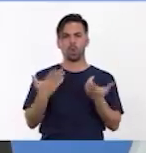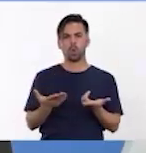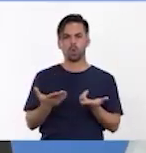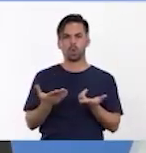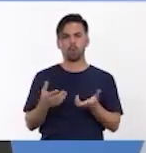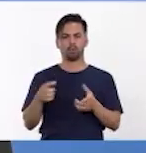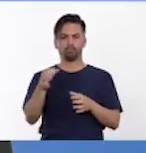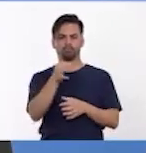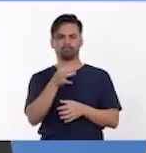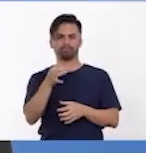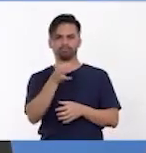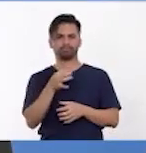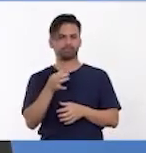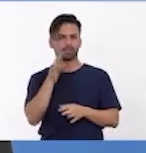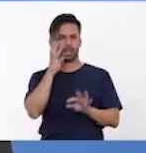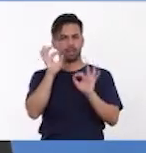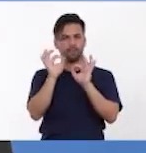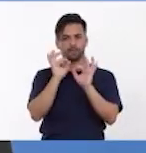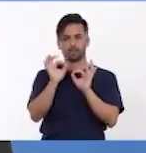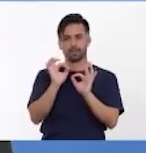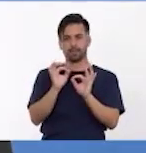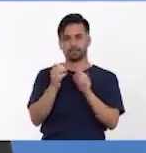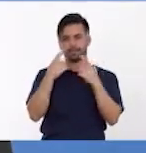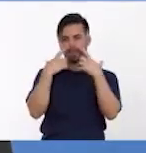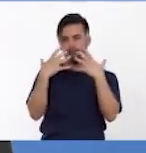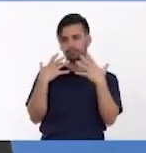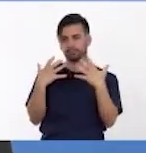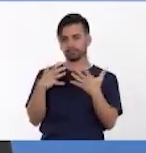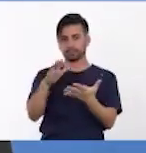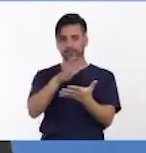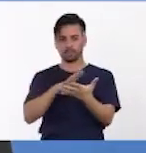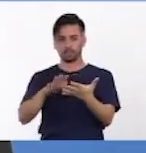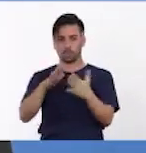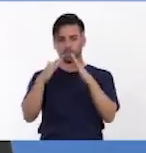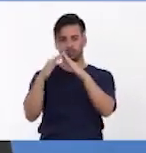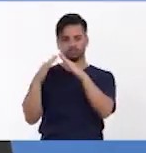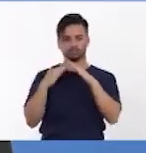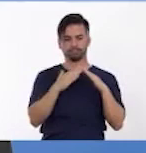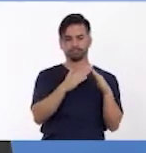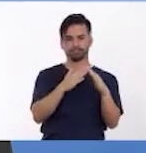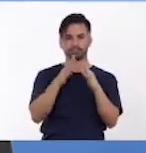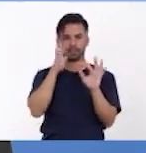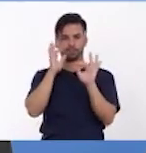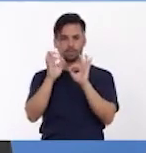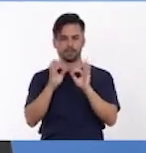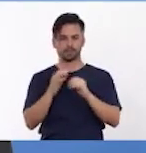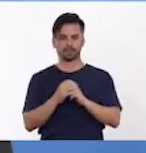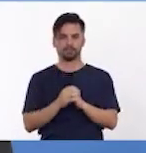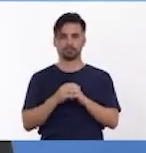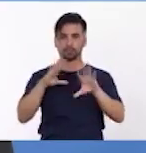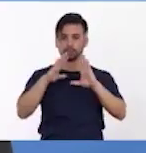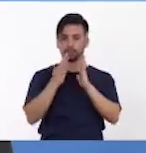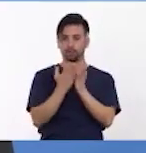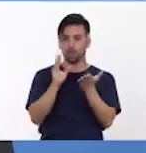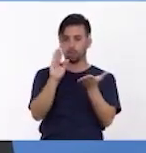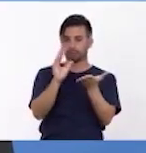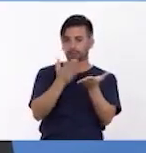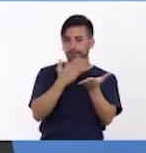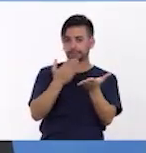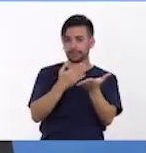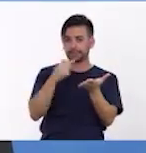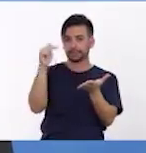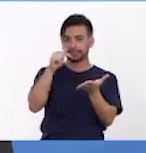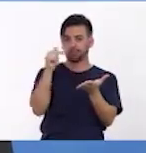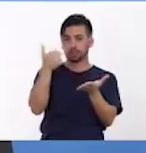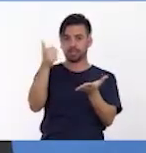fundamental. Todas estas cosas las estamos trabajando en su libro de texto de 10º grado, que